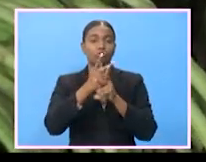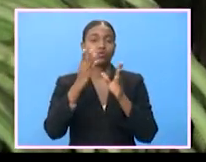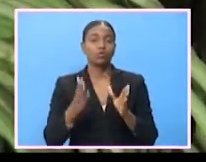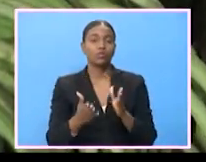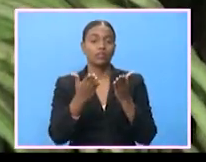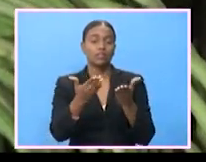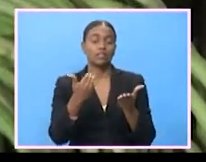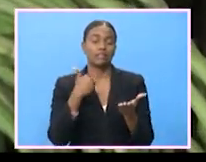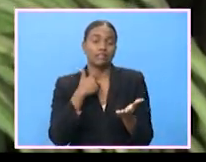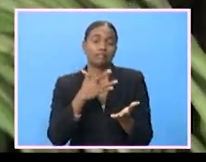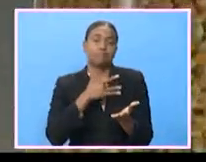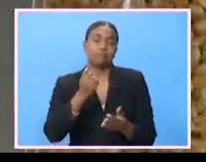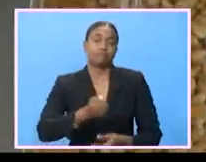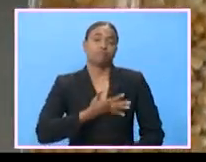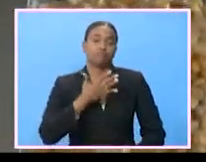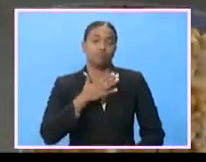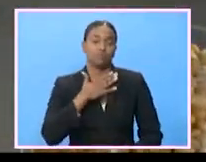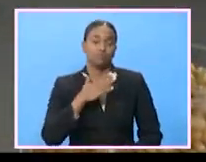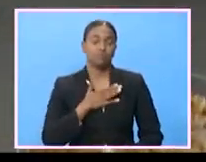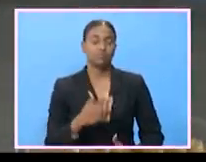con entusiasmo.